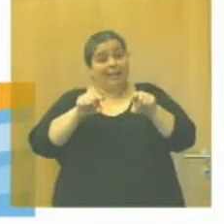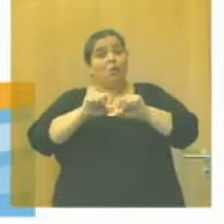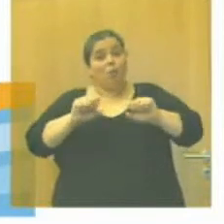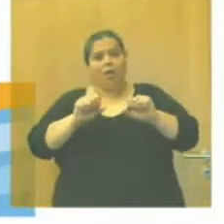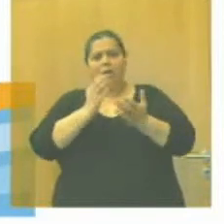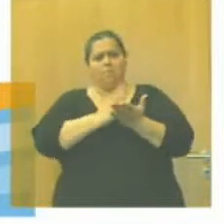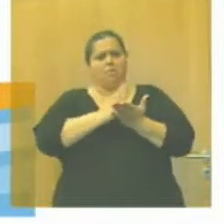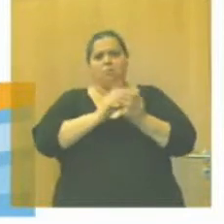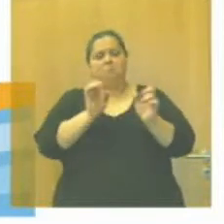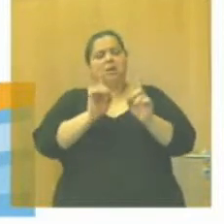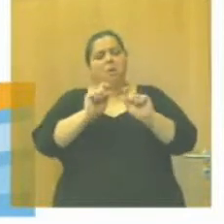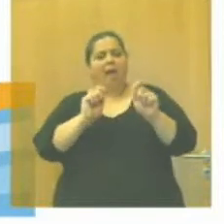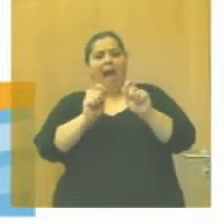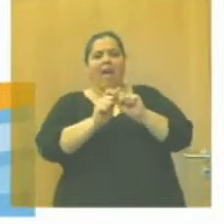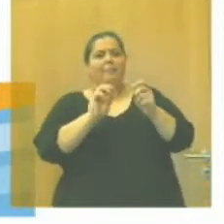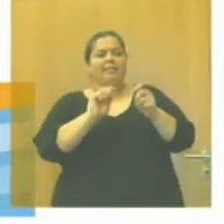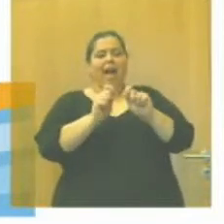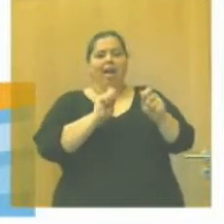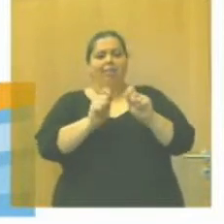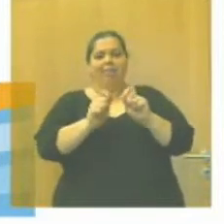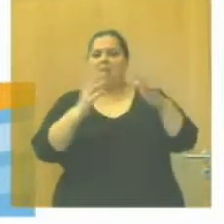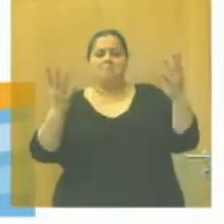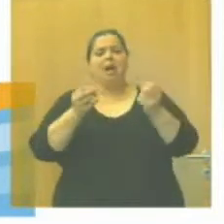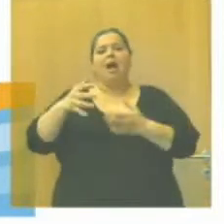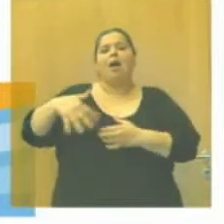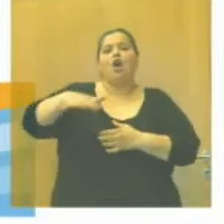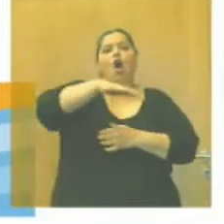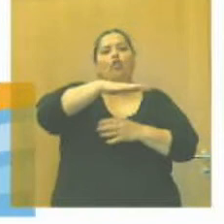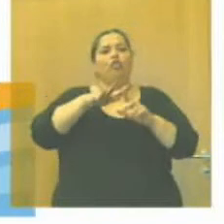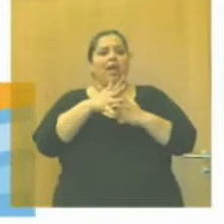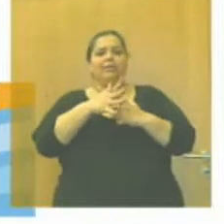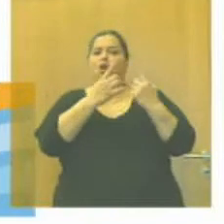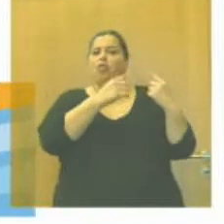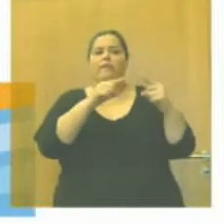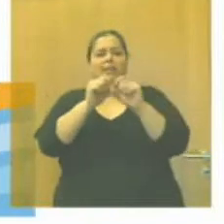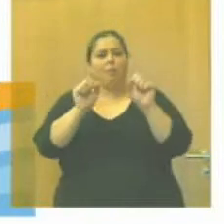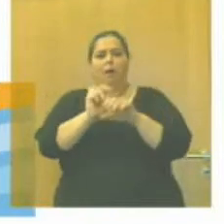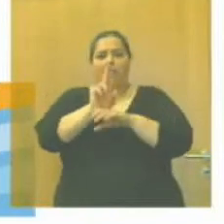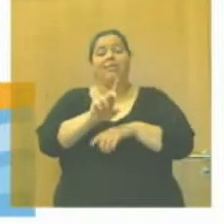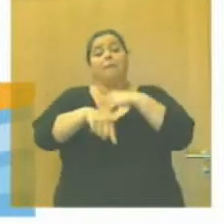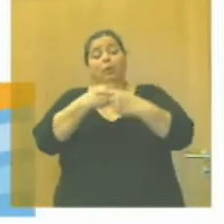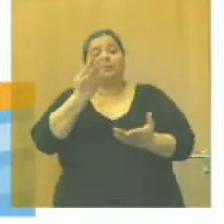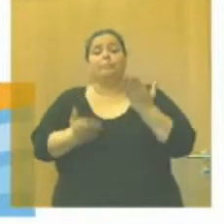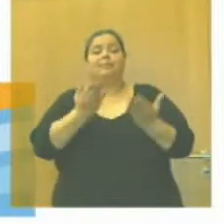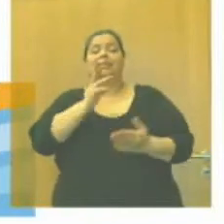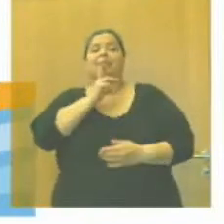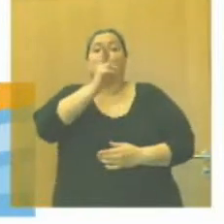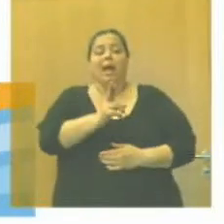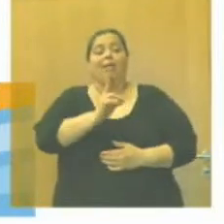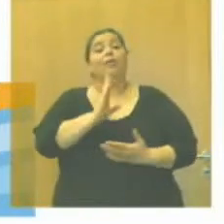cada contexto es diferente. Luego, evaluar los resultados y, por último, el impacto, el efecto a largo